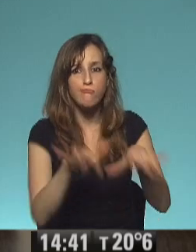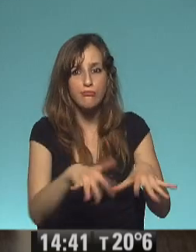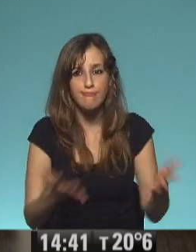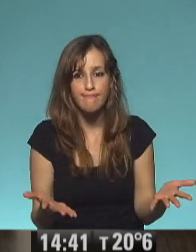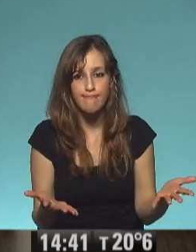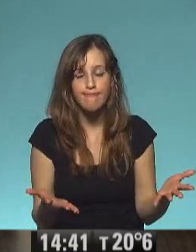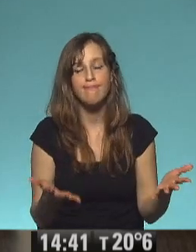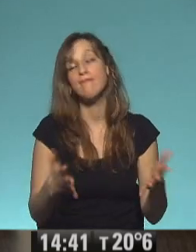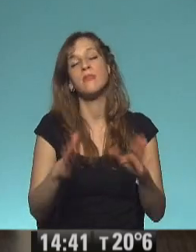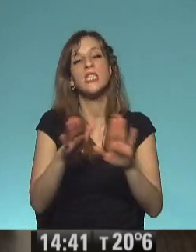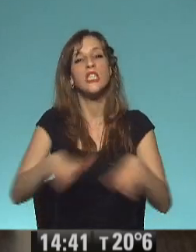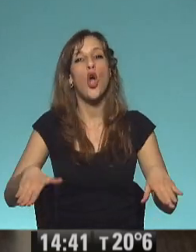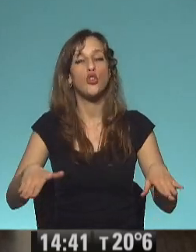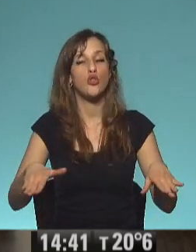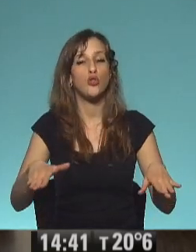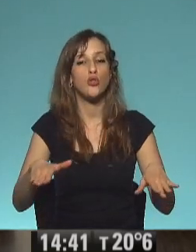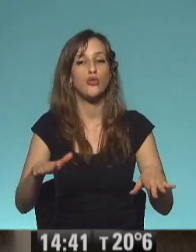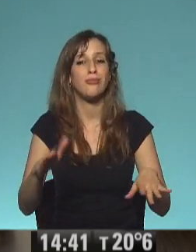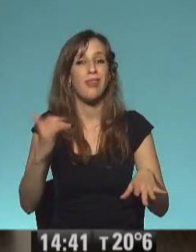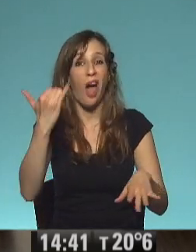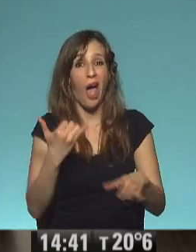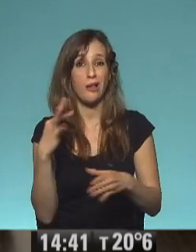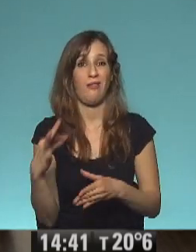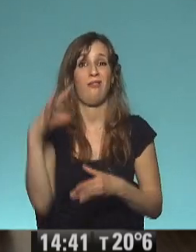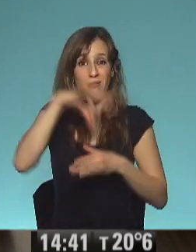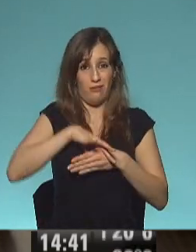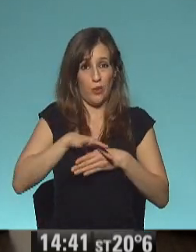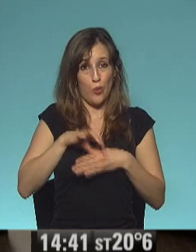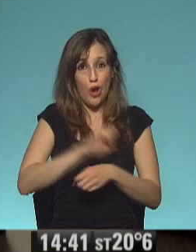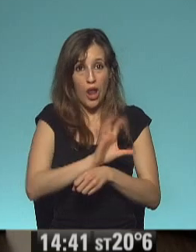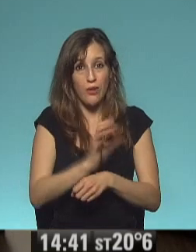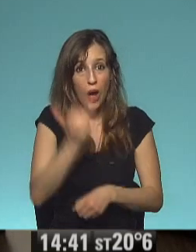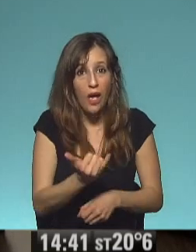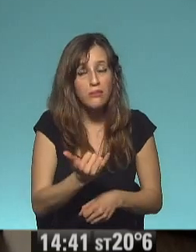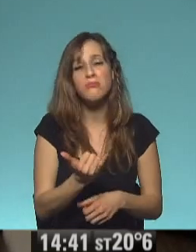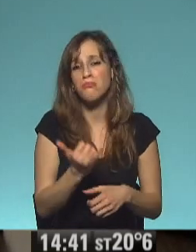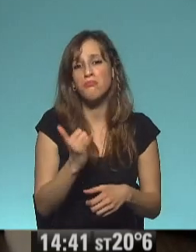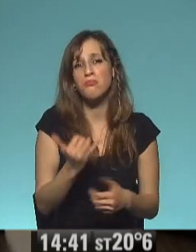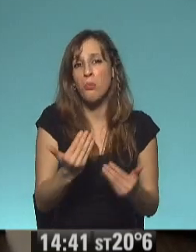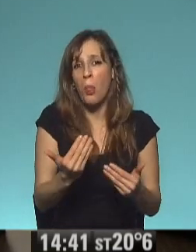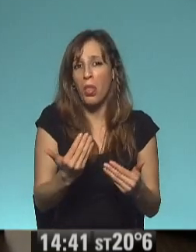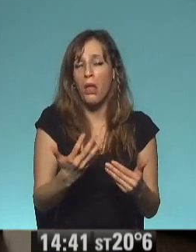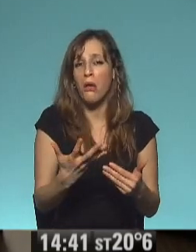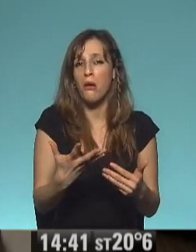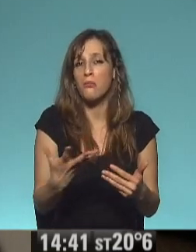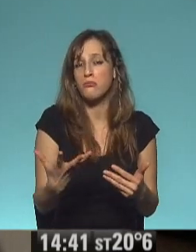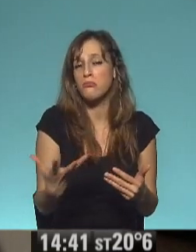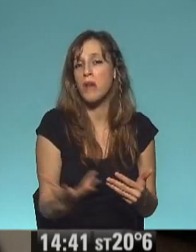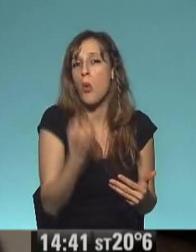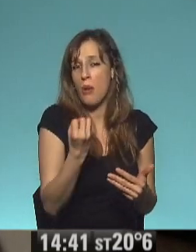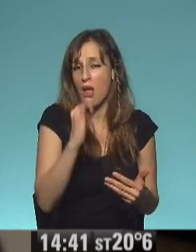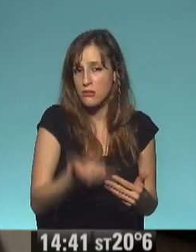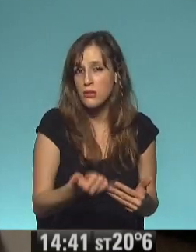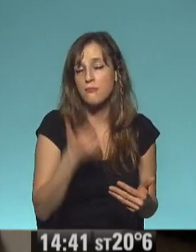contagian sobrellevan la enfermedad sin mayores inconvenientes. Y entonces desde el primer planteo de la